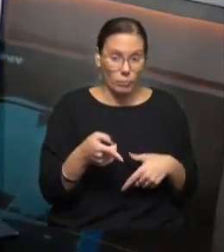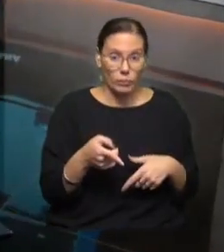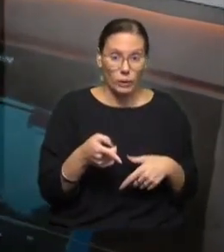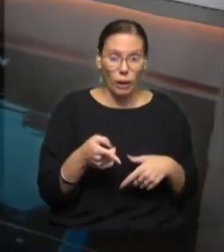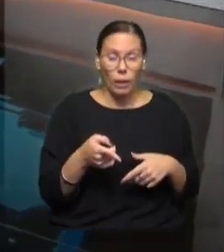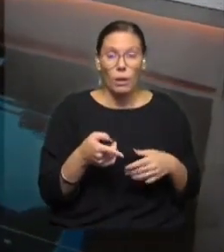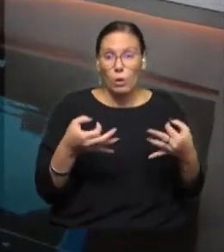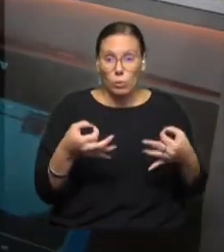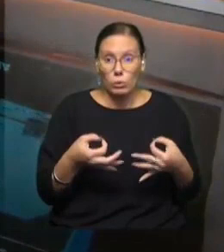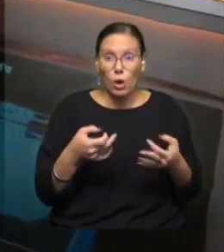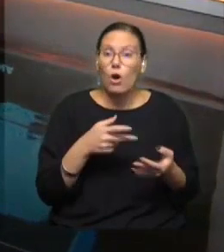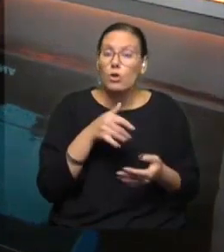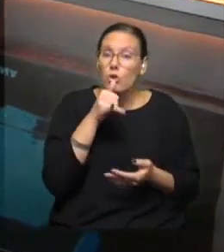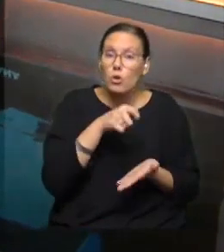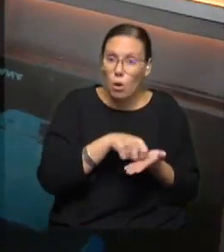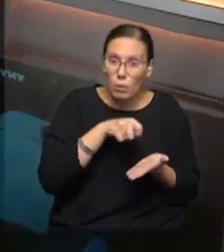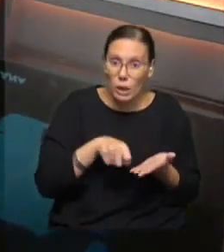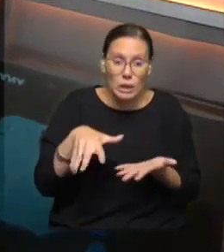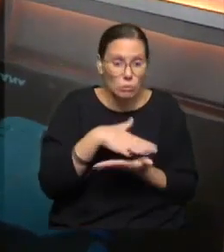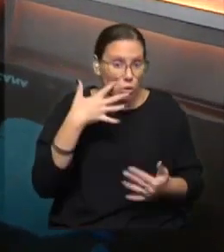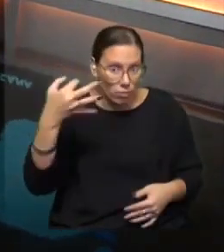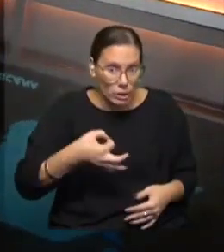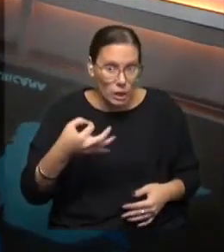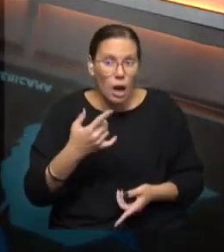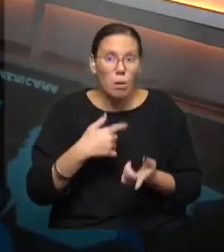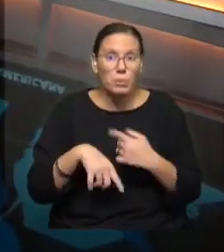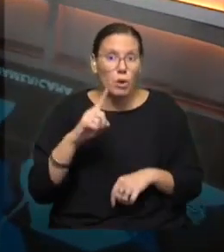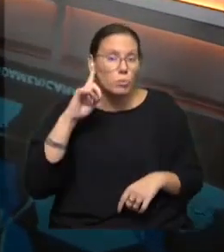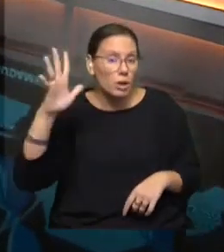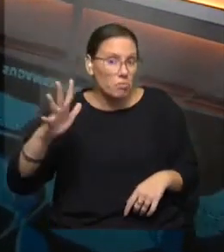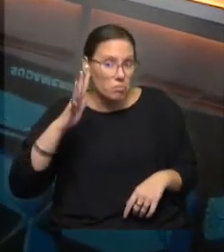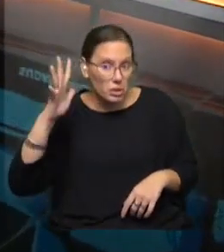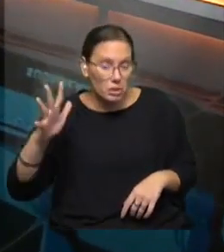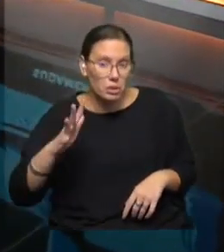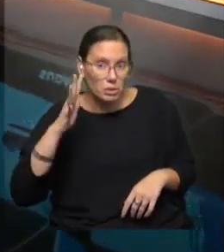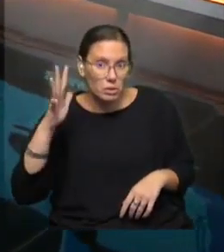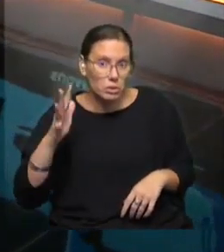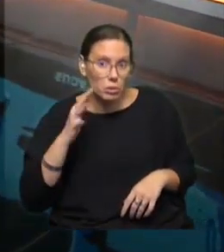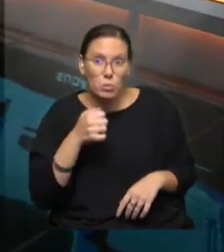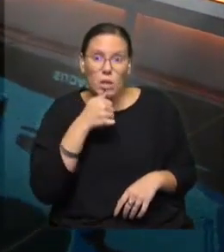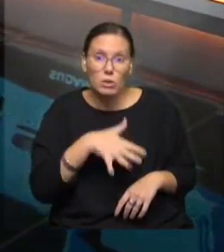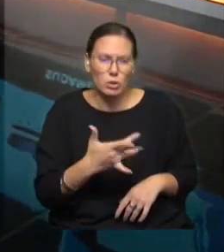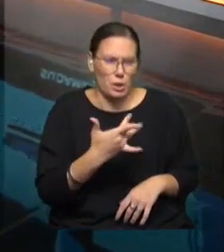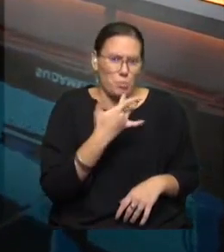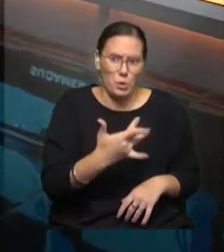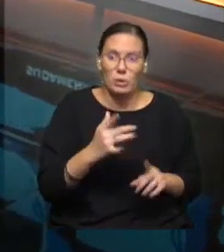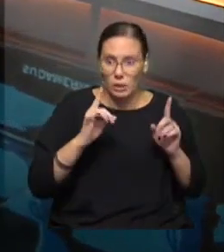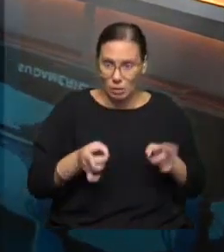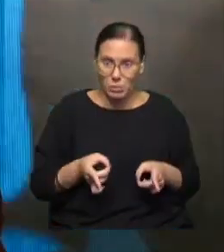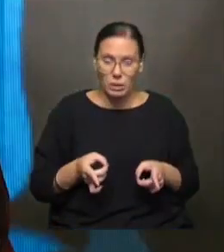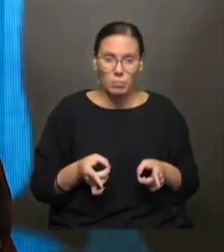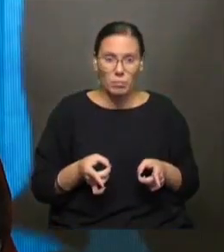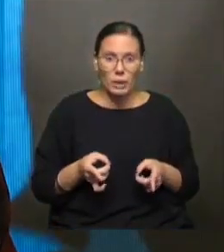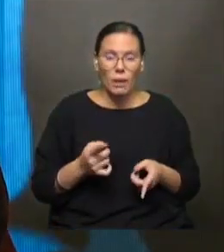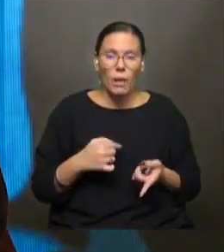da la casualidad de que es una novela basada en un hecho real pero si fuese una ficción sería una historia maravillosa también